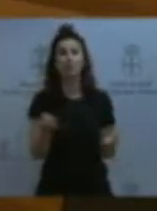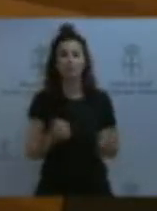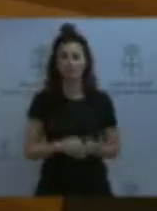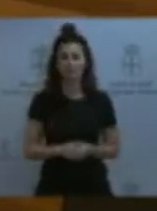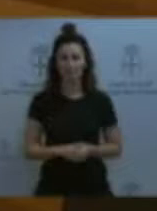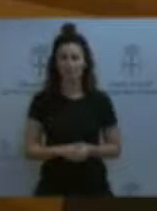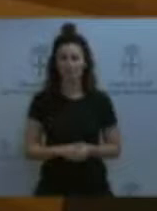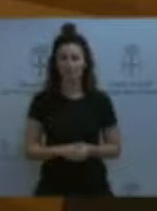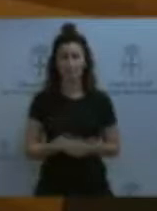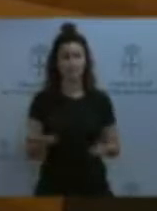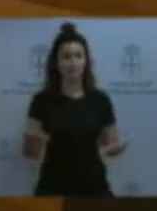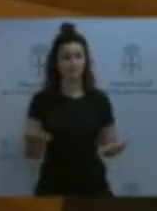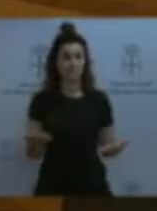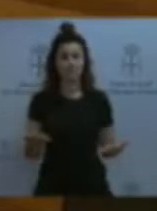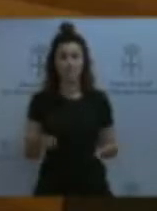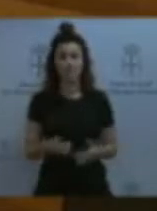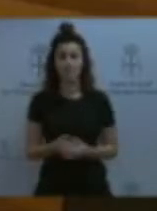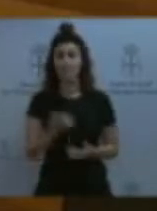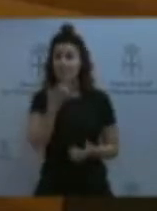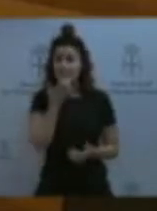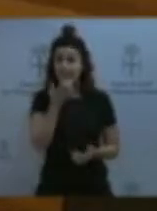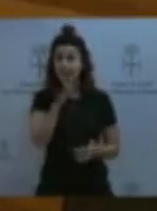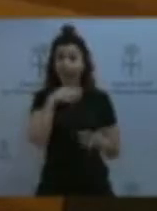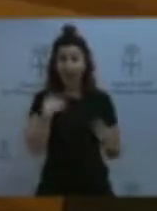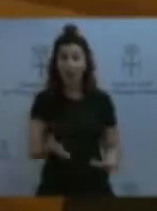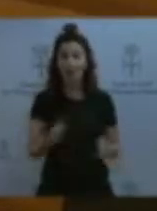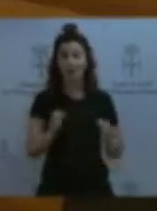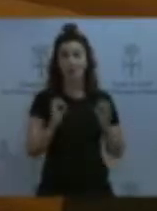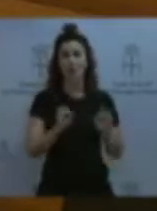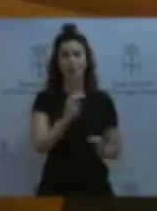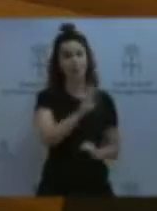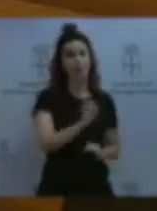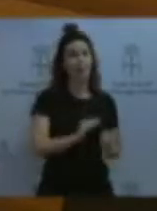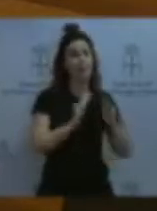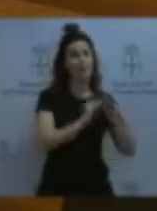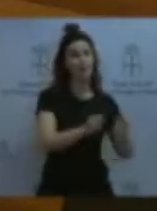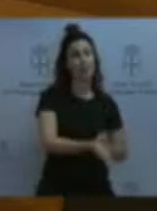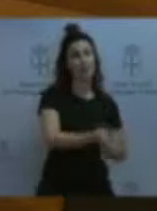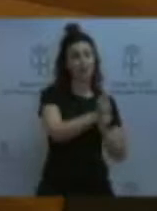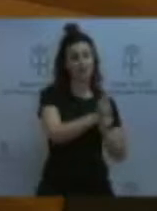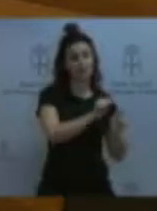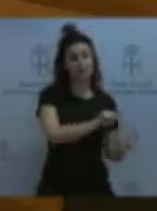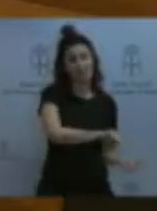de trasladar esos almacenes, hubiera algún tipo de proyecto o licitación